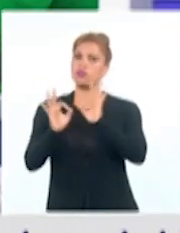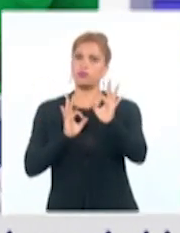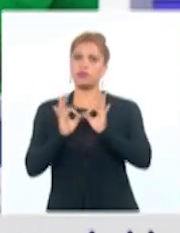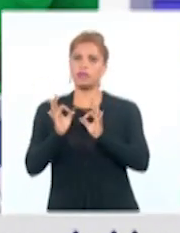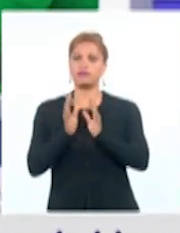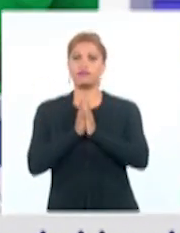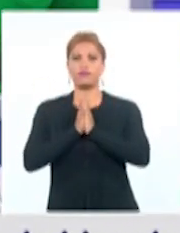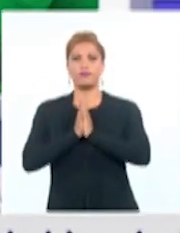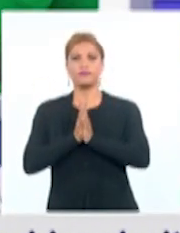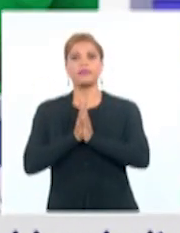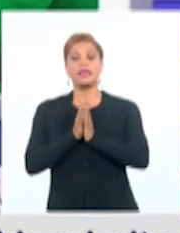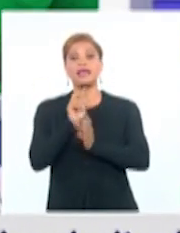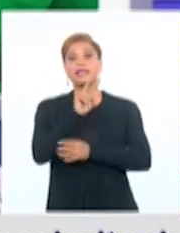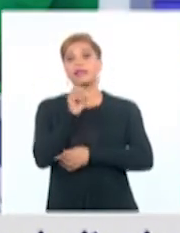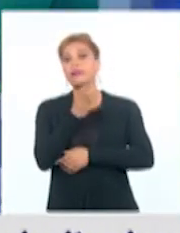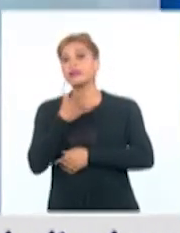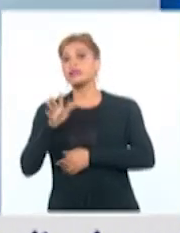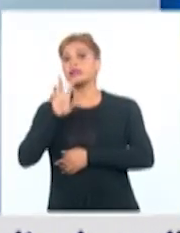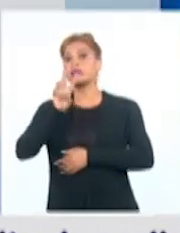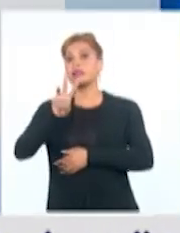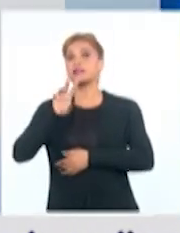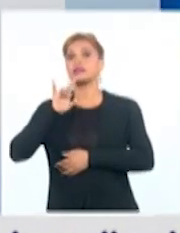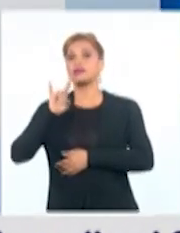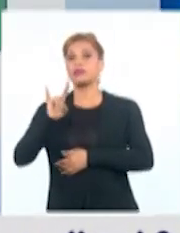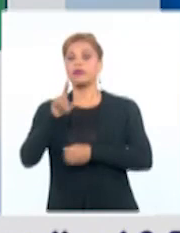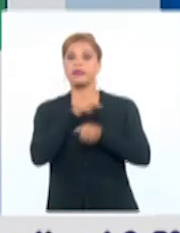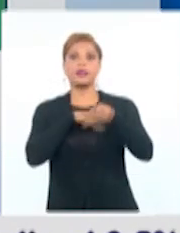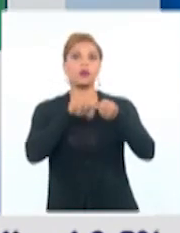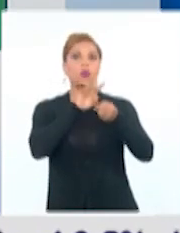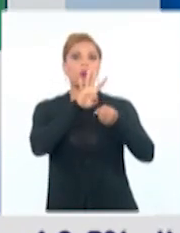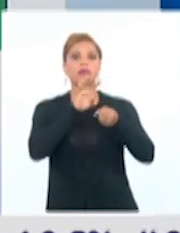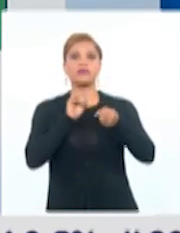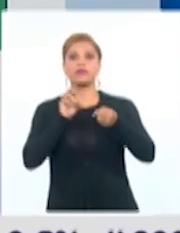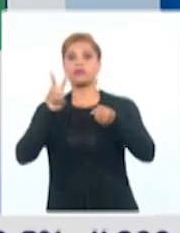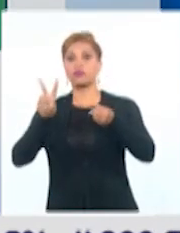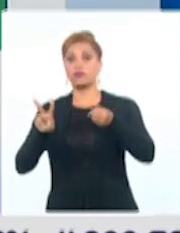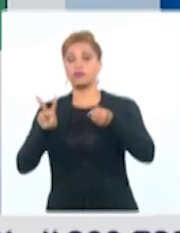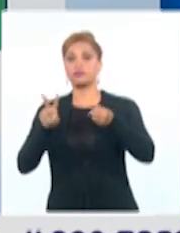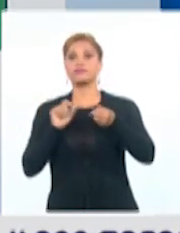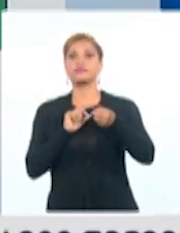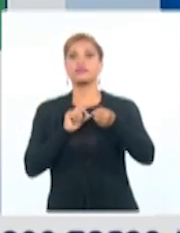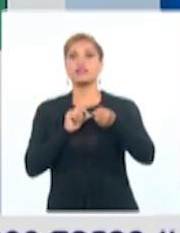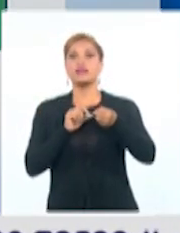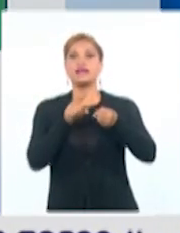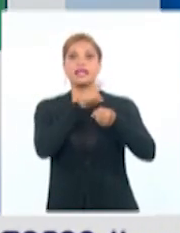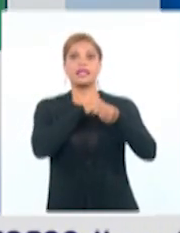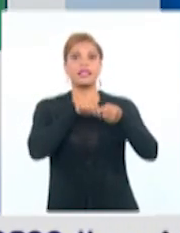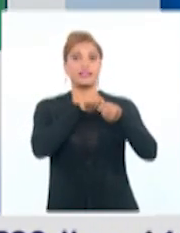a 39 años, 402, de 40 a 59,